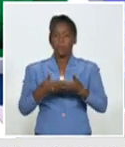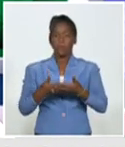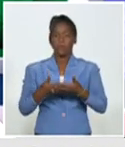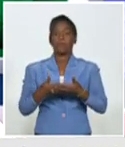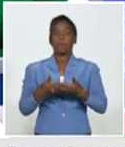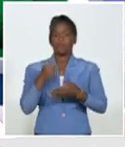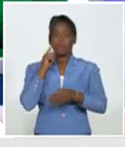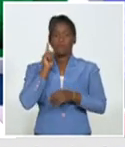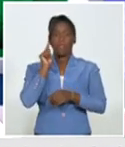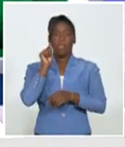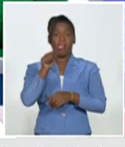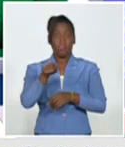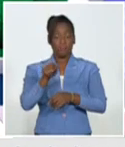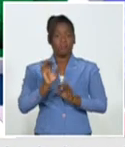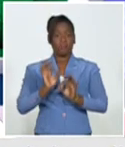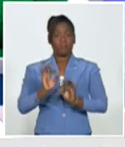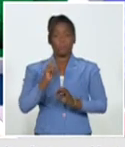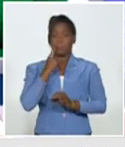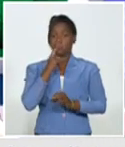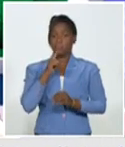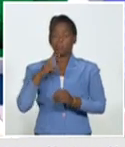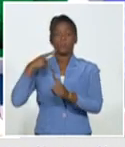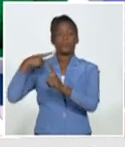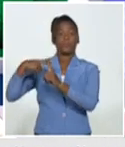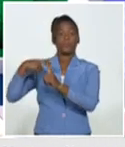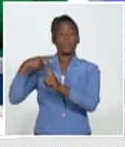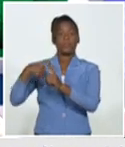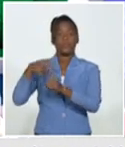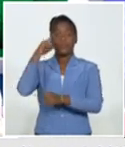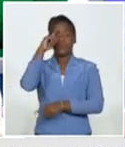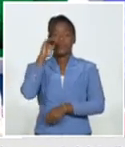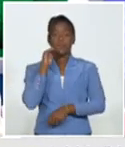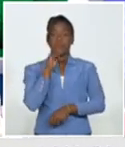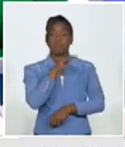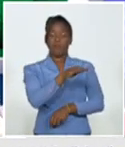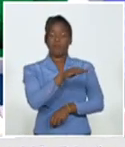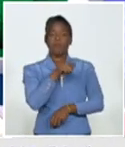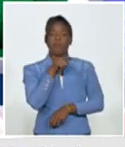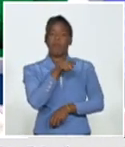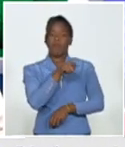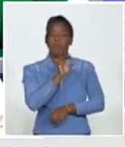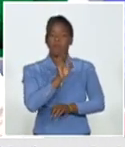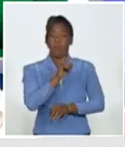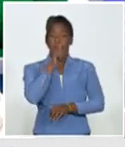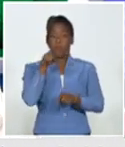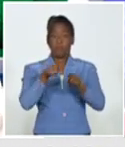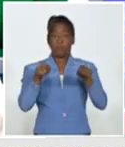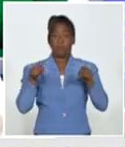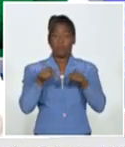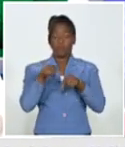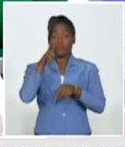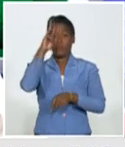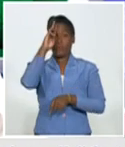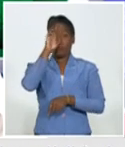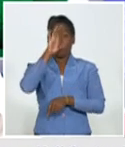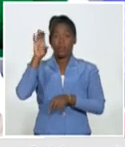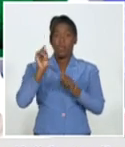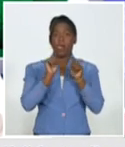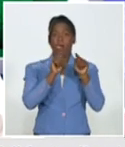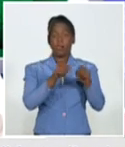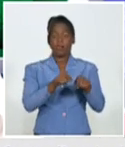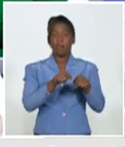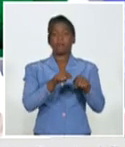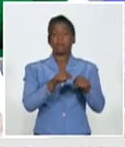mediante el PCR, como está establecido por el protocolo que tiene como contacto de un caso positivo,